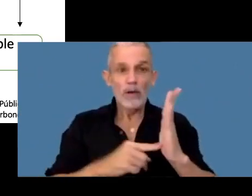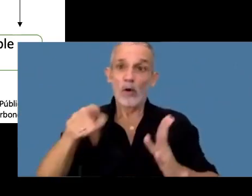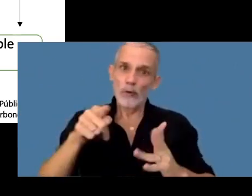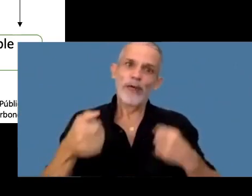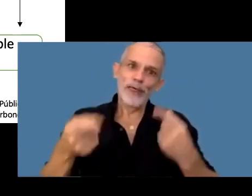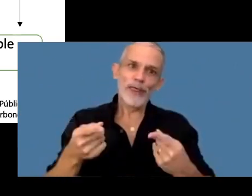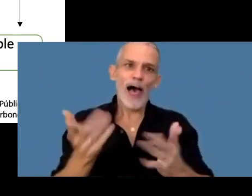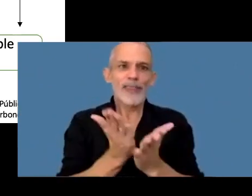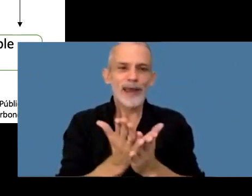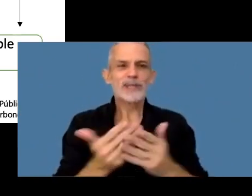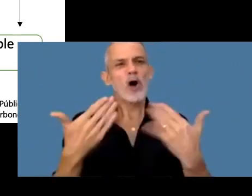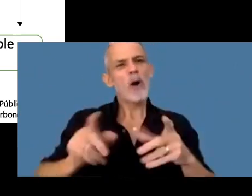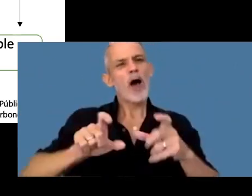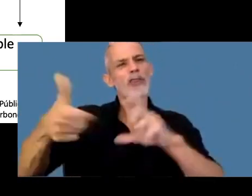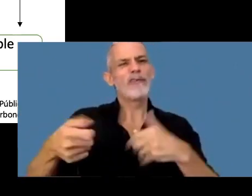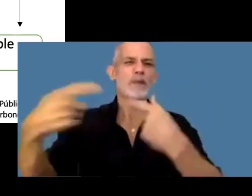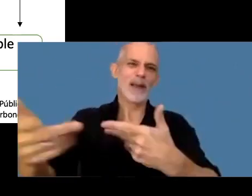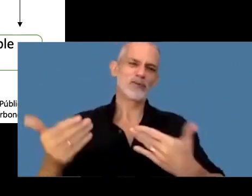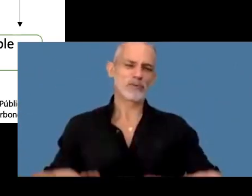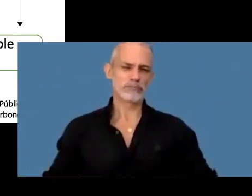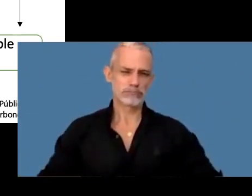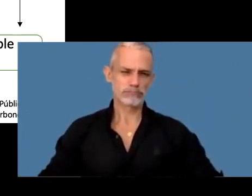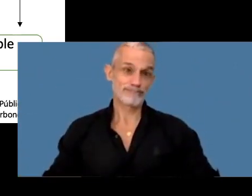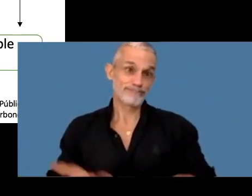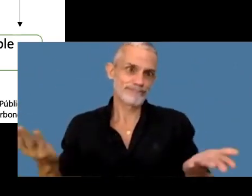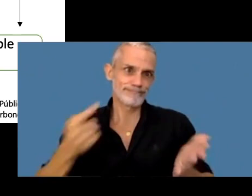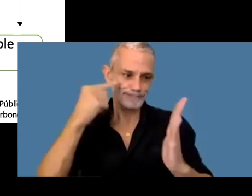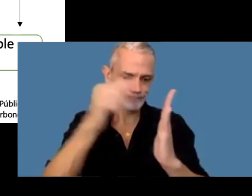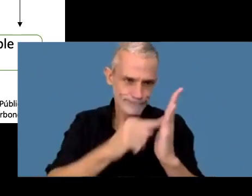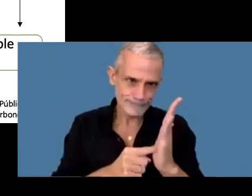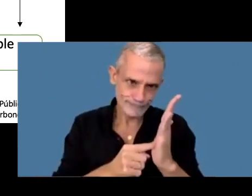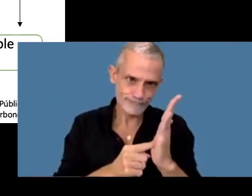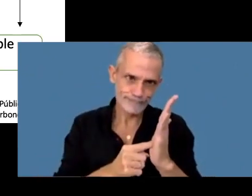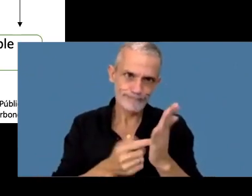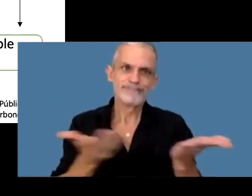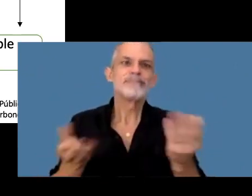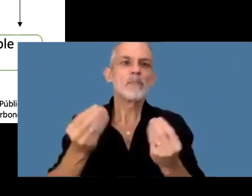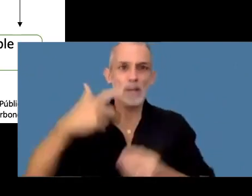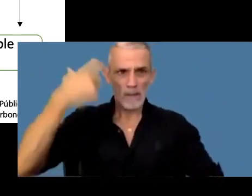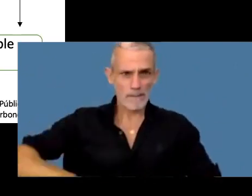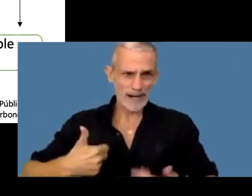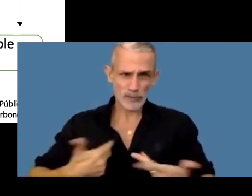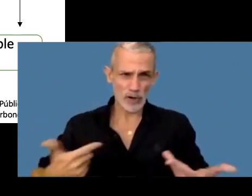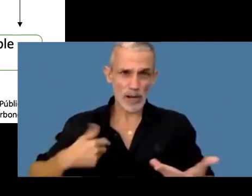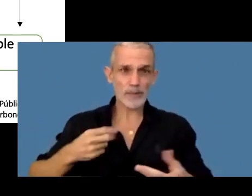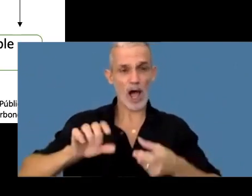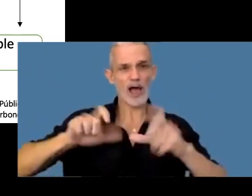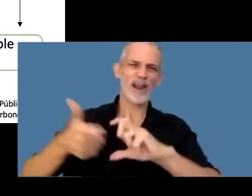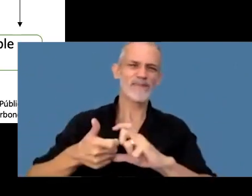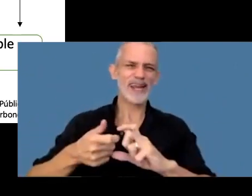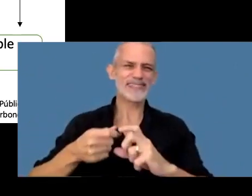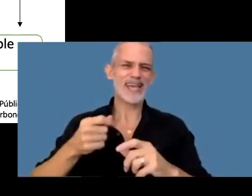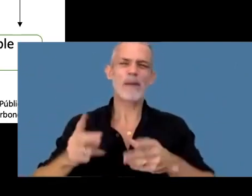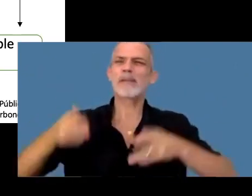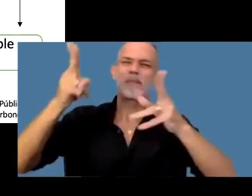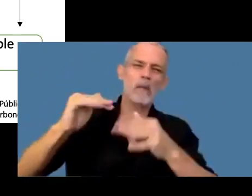ese diferimiento. Ahora, observemos lo siguiente. Un sujeto realiza la transferencia del inmueble, la realiza